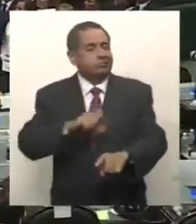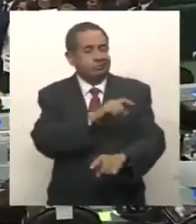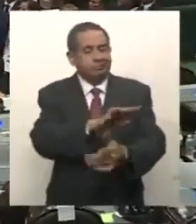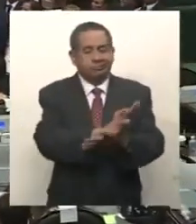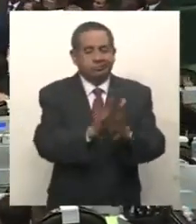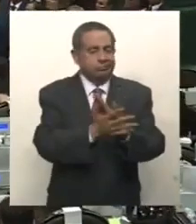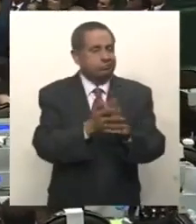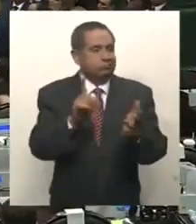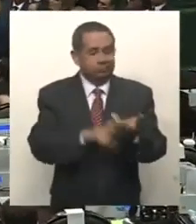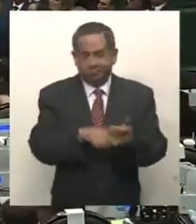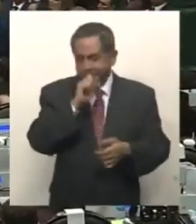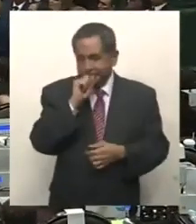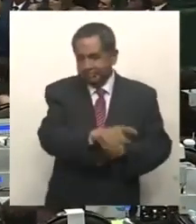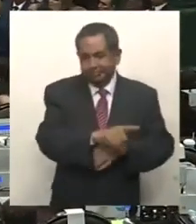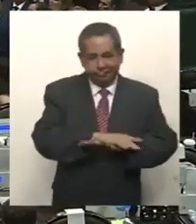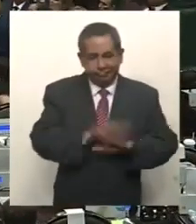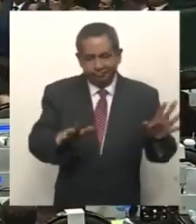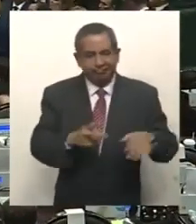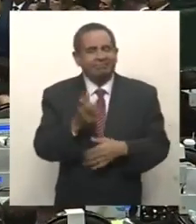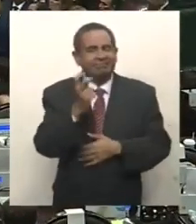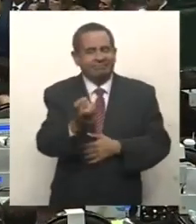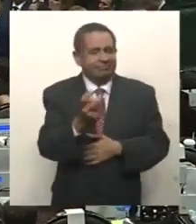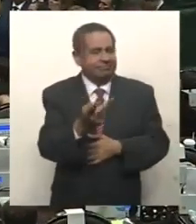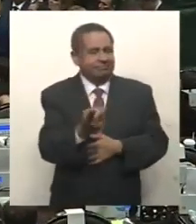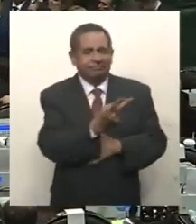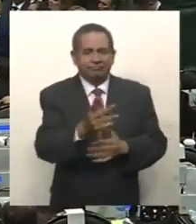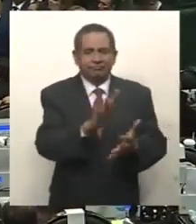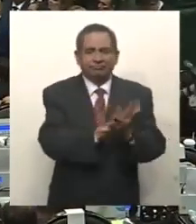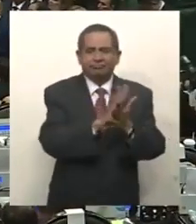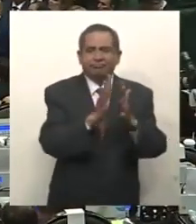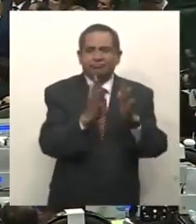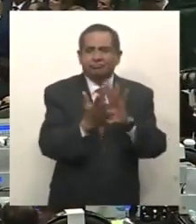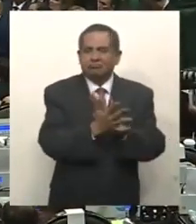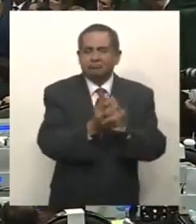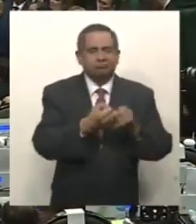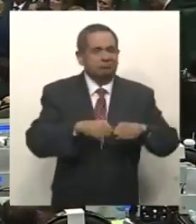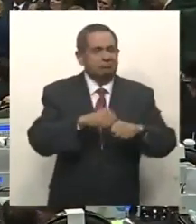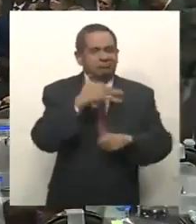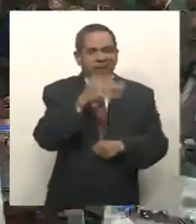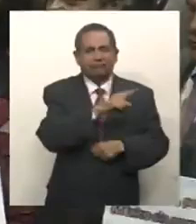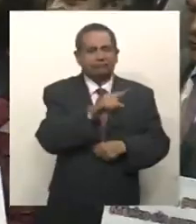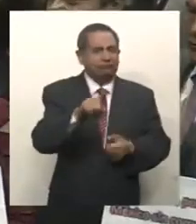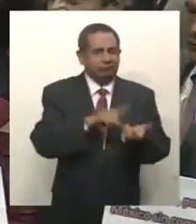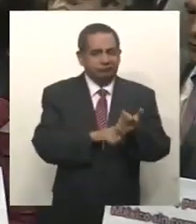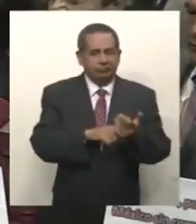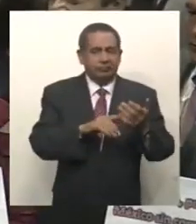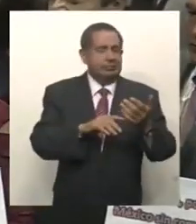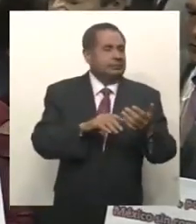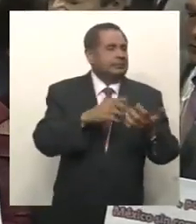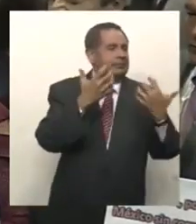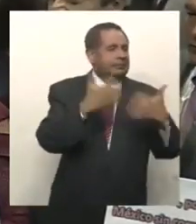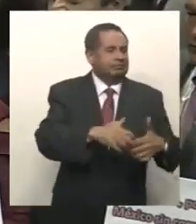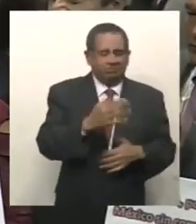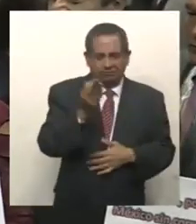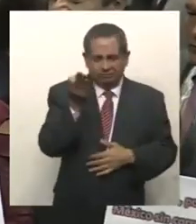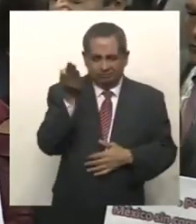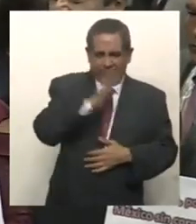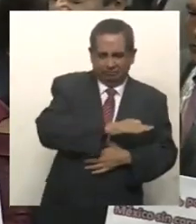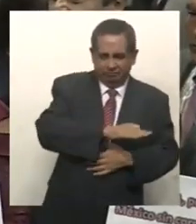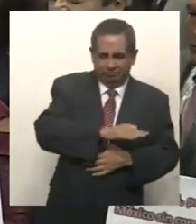anteriores, porque eran eso, cómplices y socios de empresas y de factureros